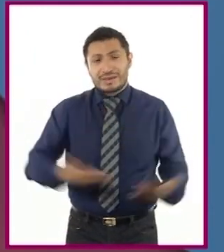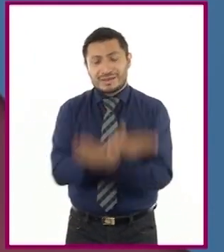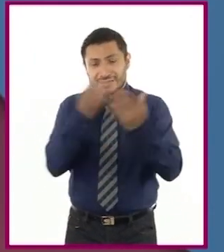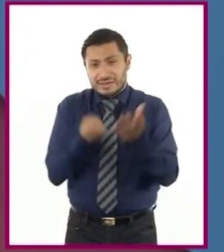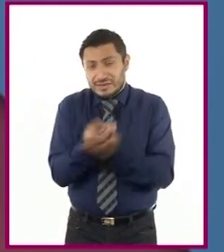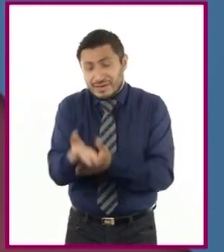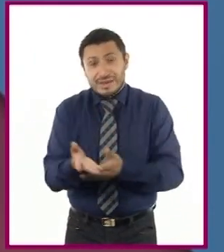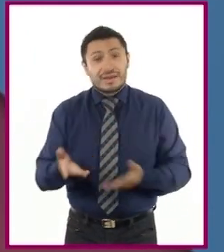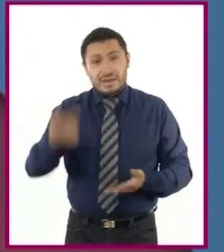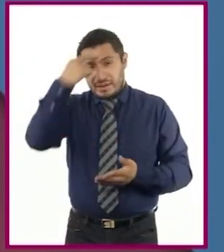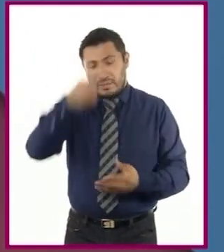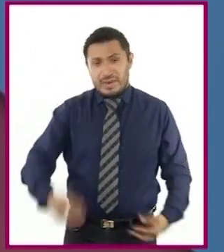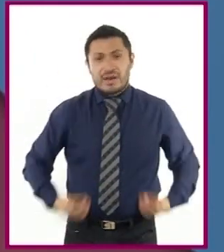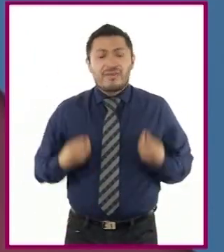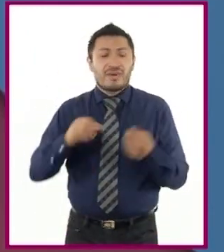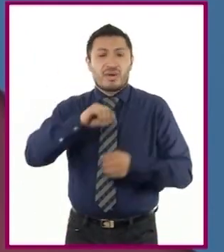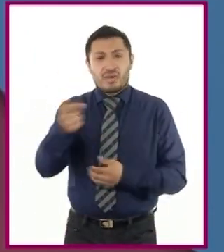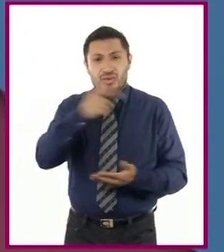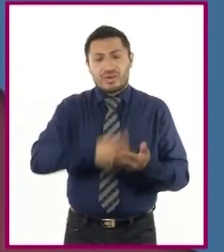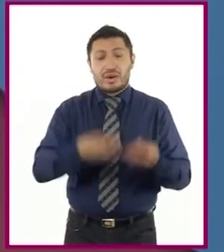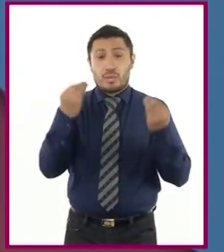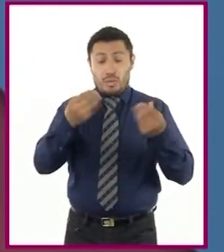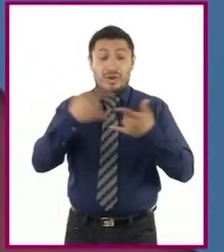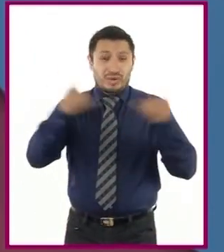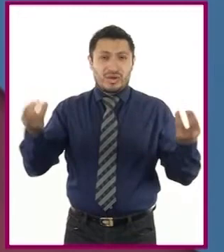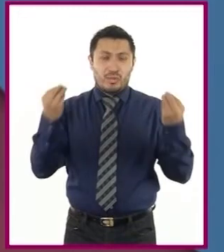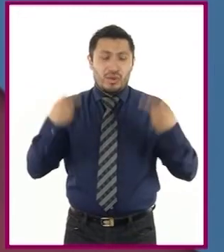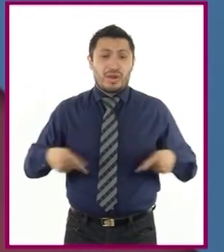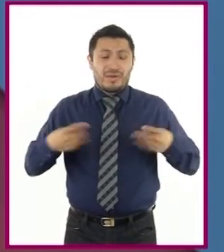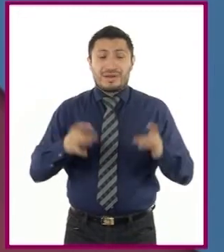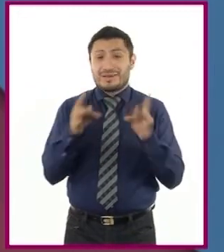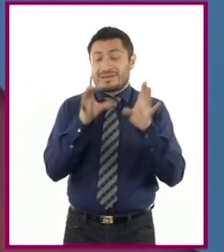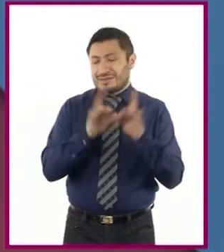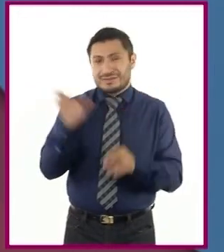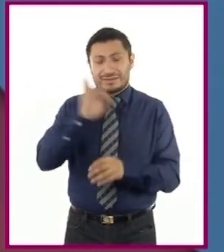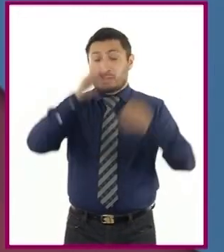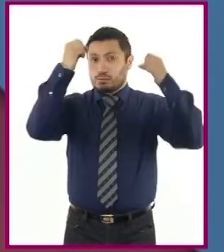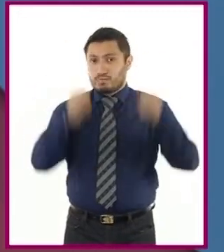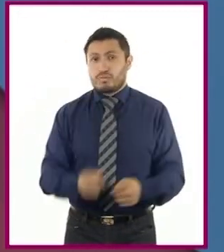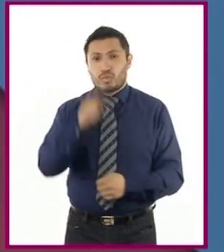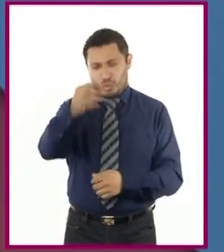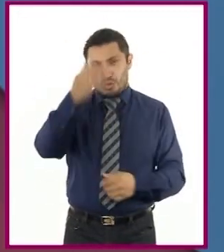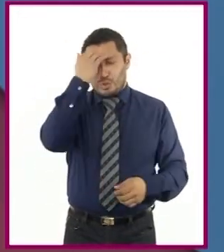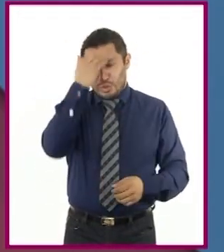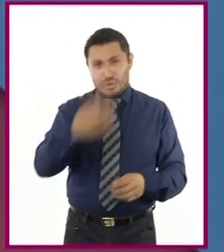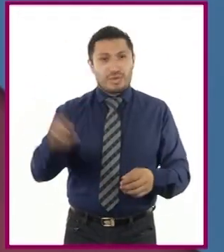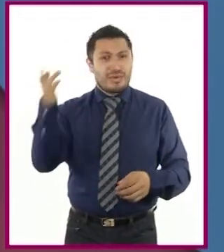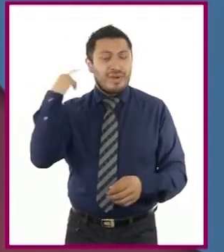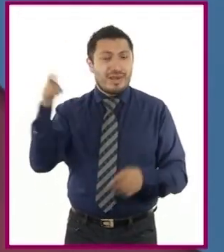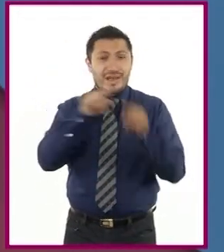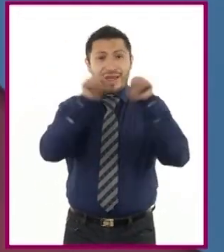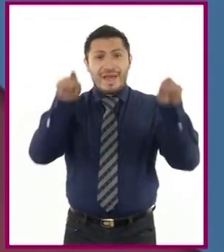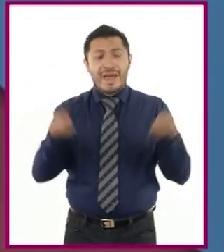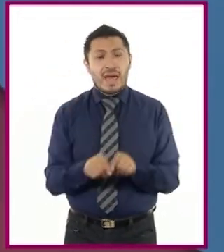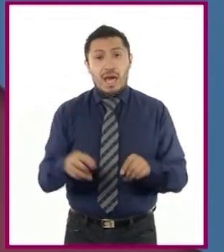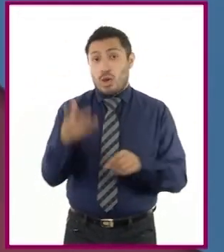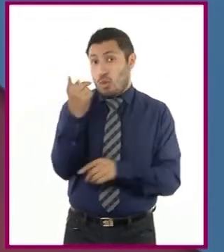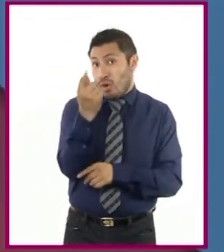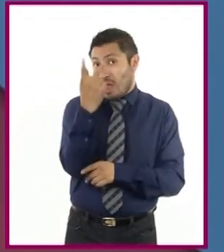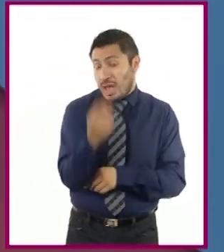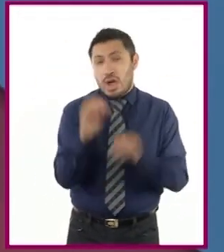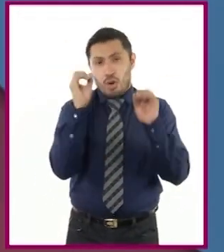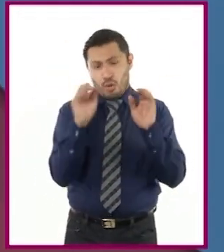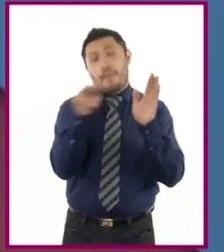en otro es la historia de miles de personas, situación de la que con seguridad te has enterado por la radio, la televisión y